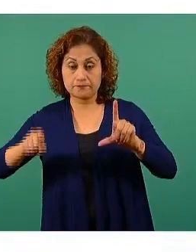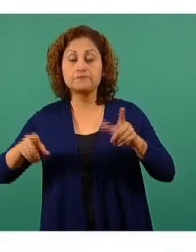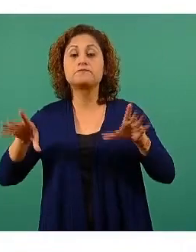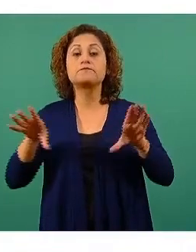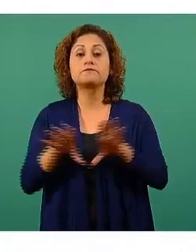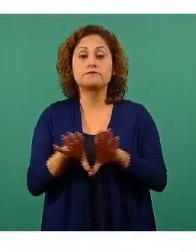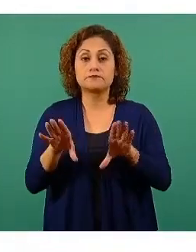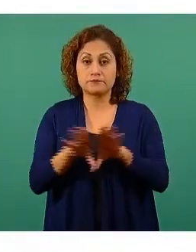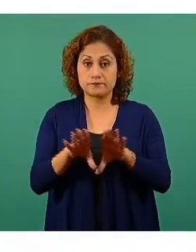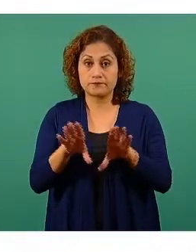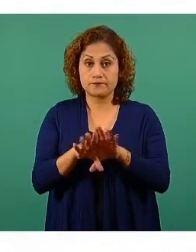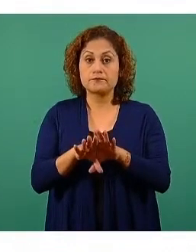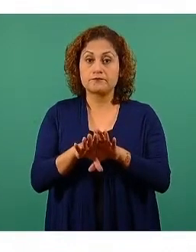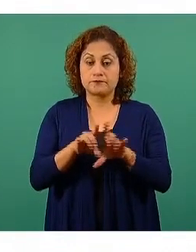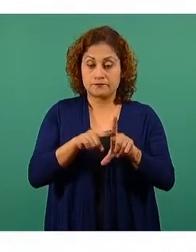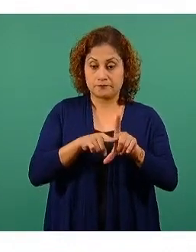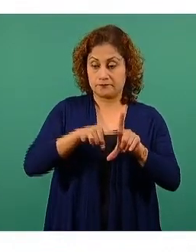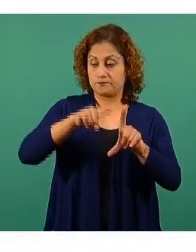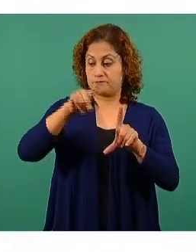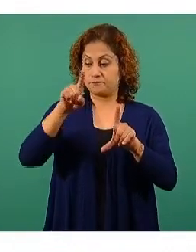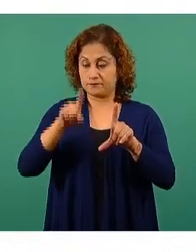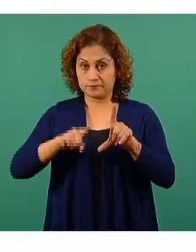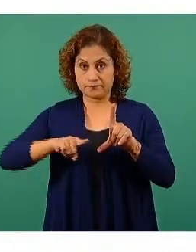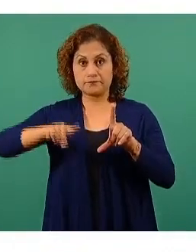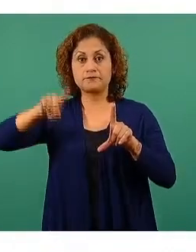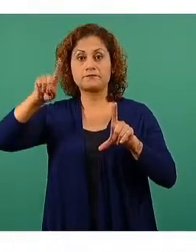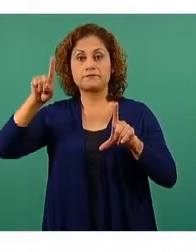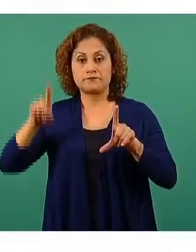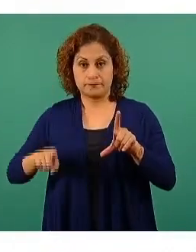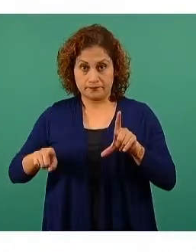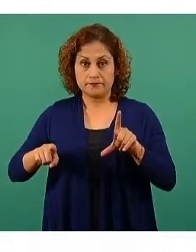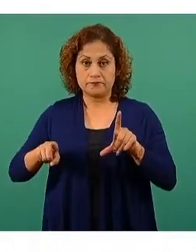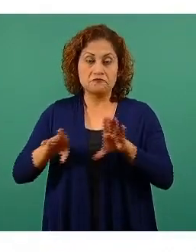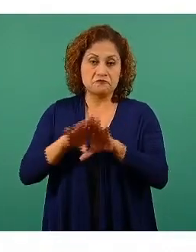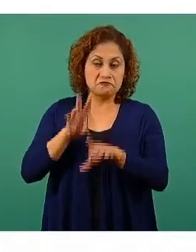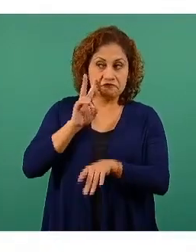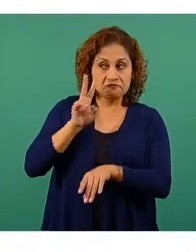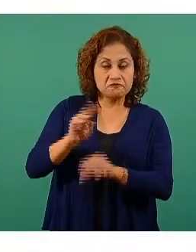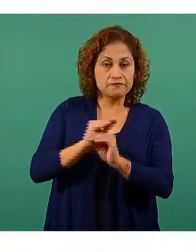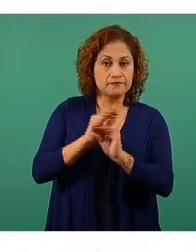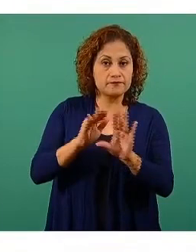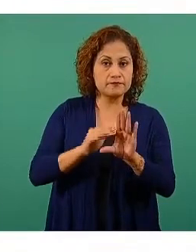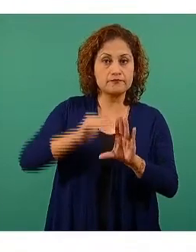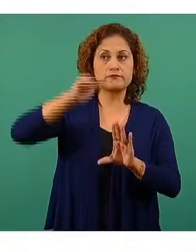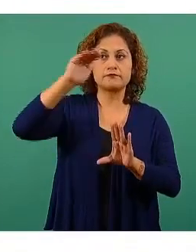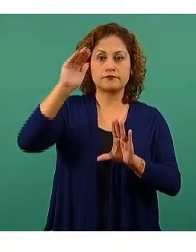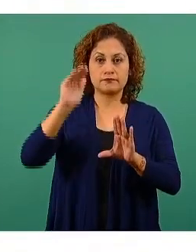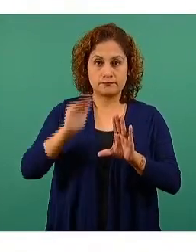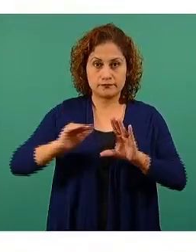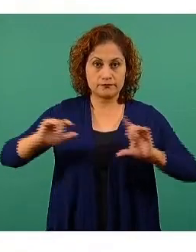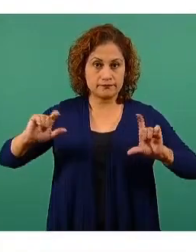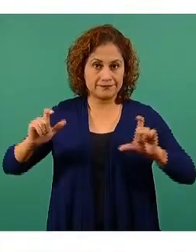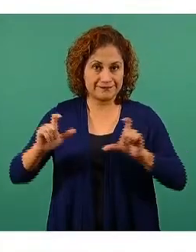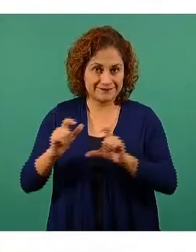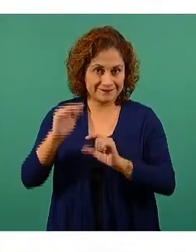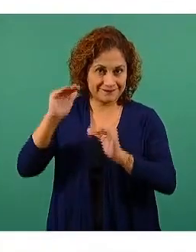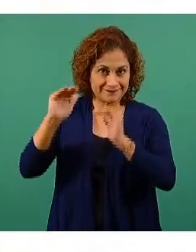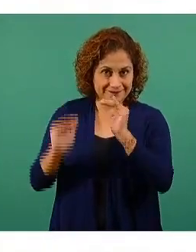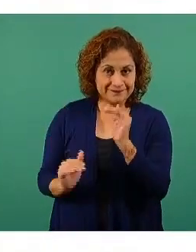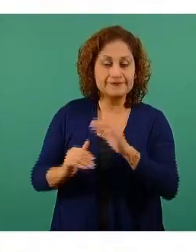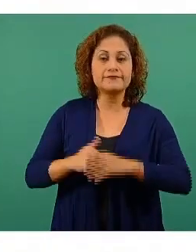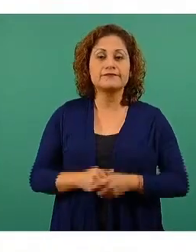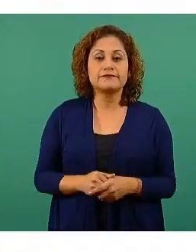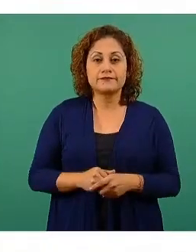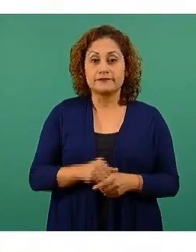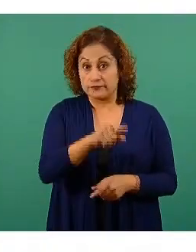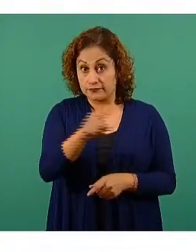esta línea dibuja y por lo tanto el comportamiento de la epidemia nacional. Aprovechamos para recordar que